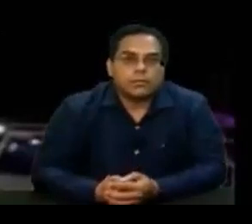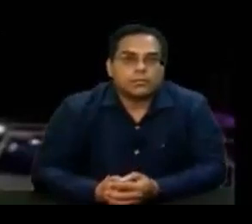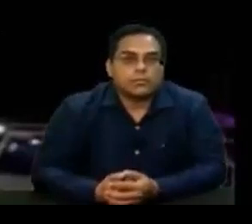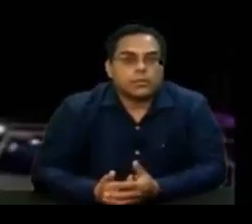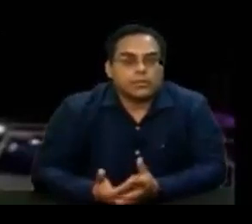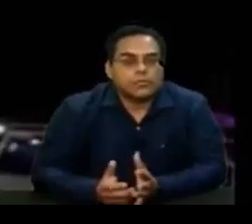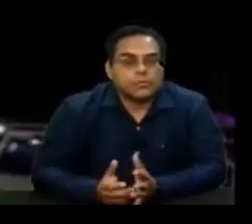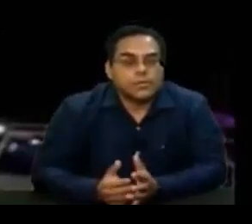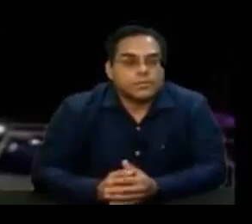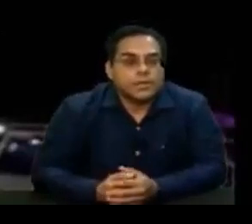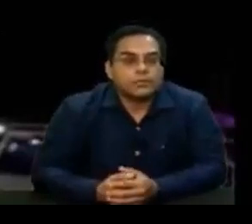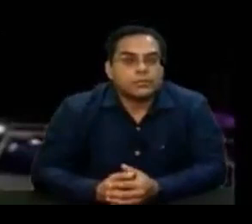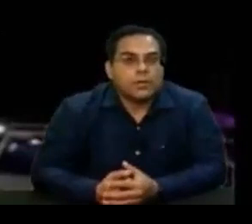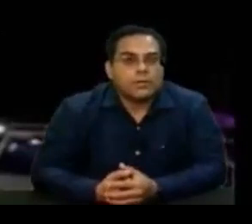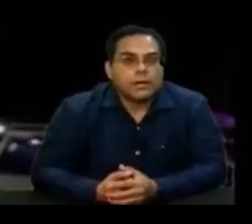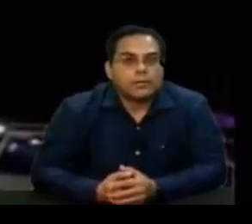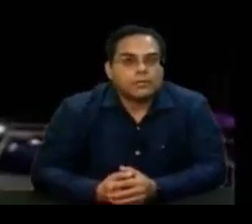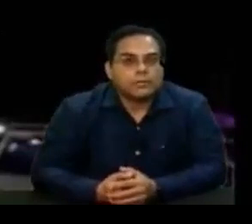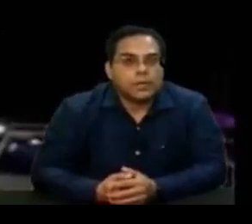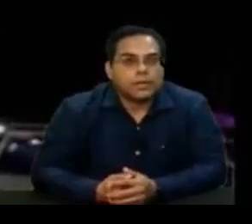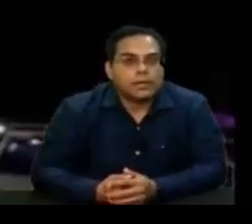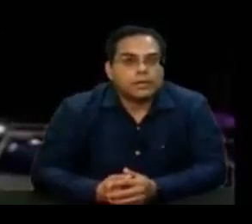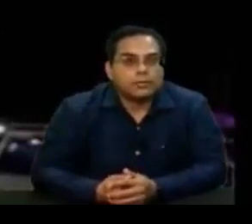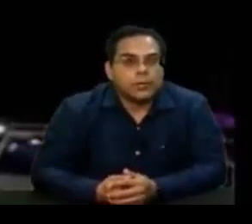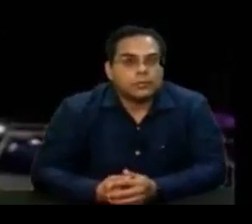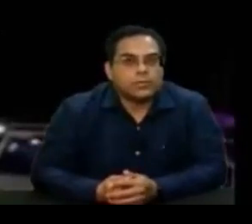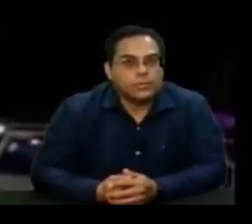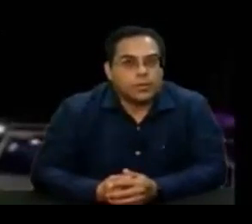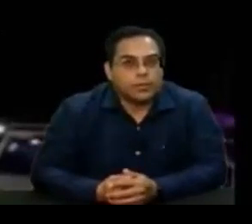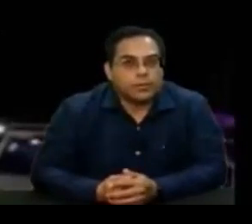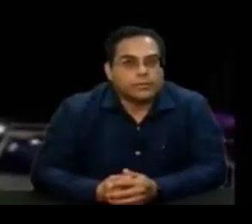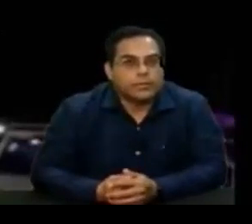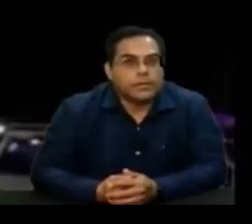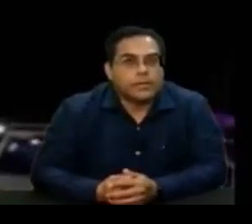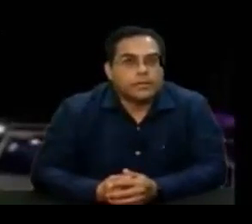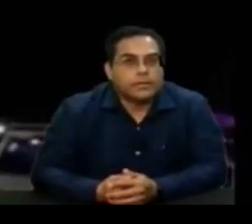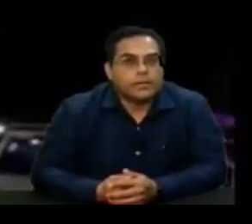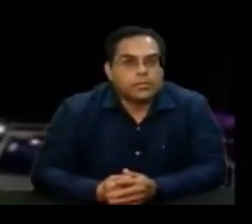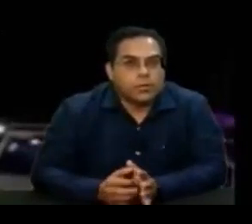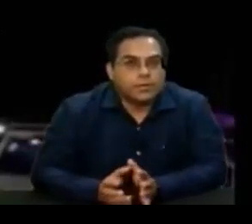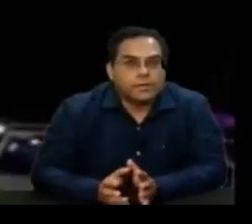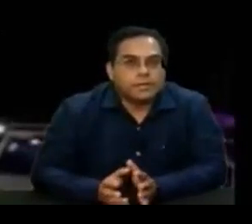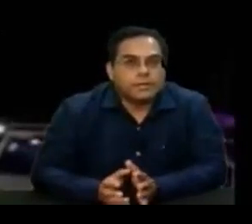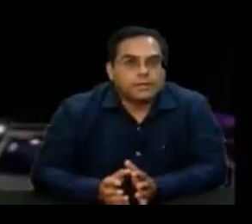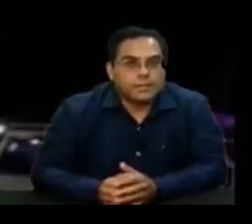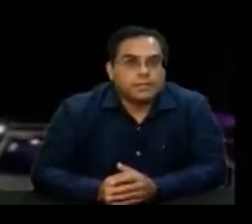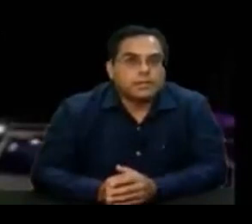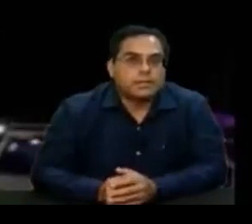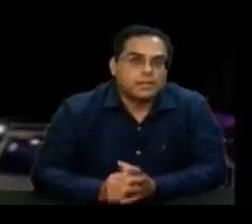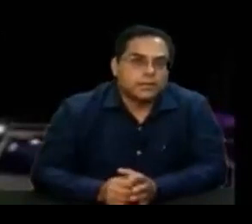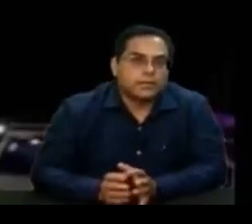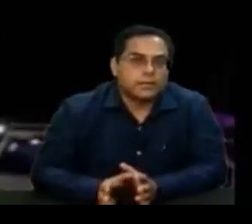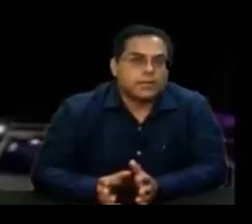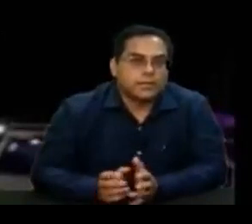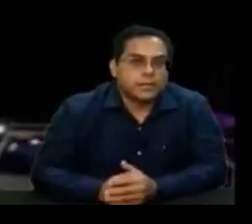1944 sugirió 2 procedimientos para solucionar endoftalmos y diplopia. Converse y Smith, en